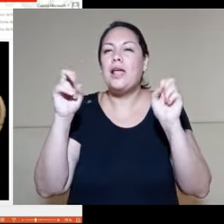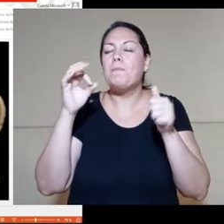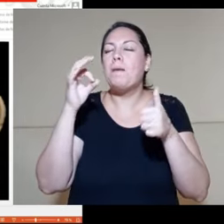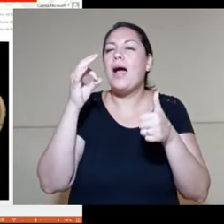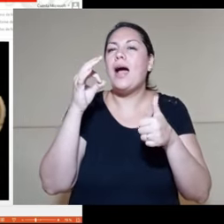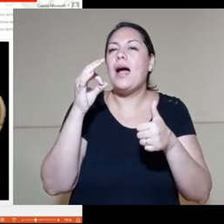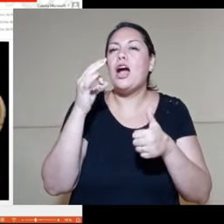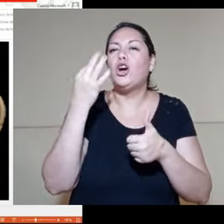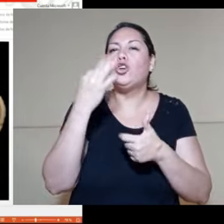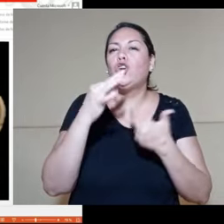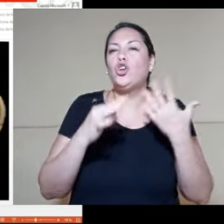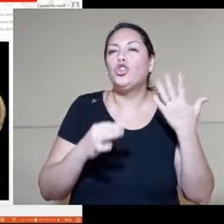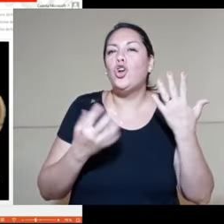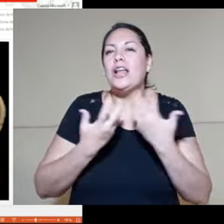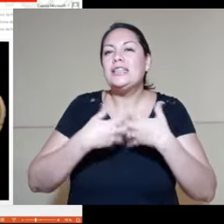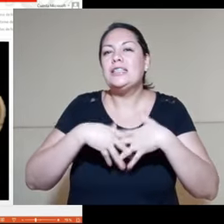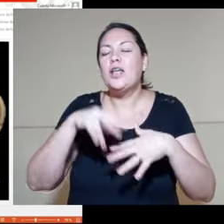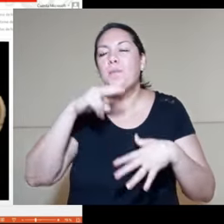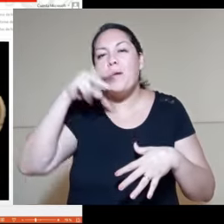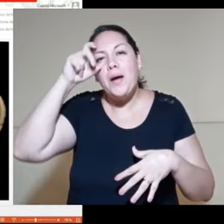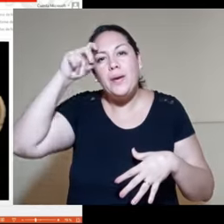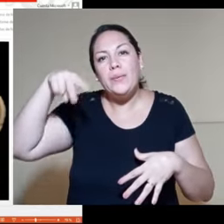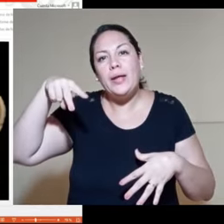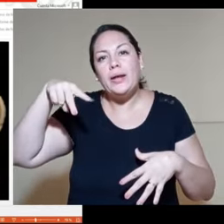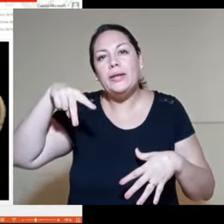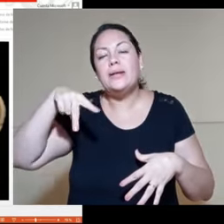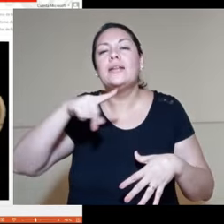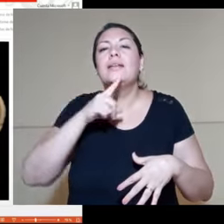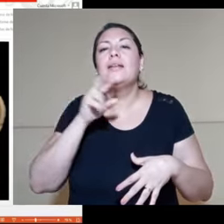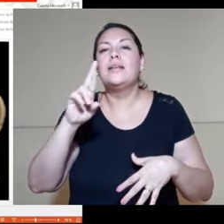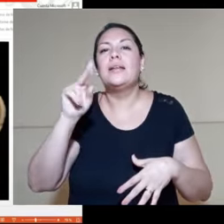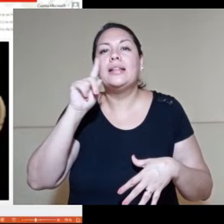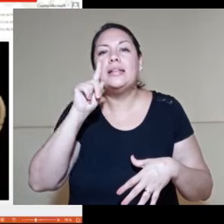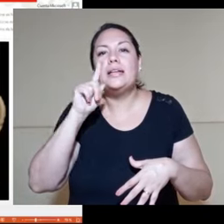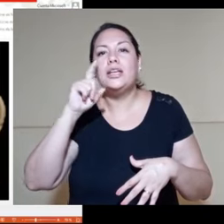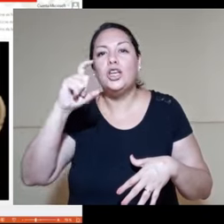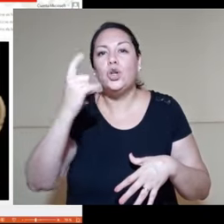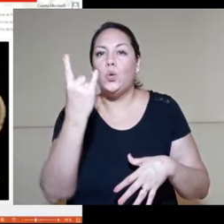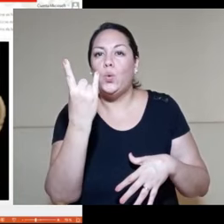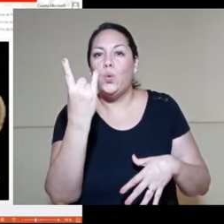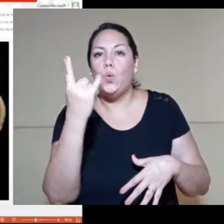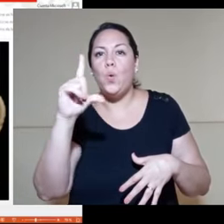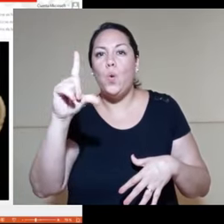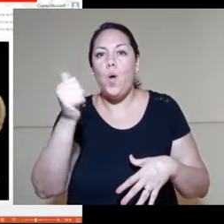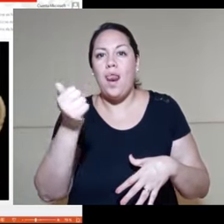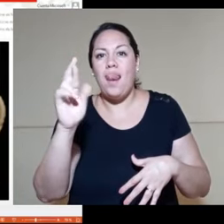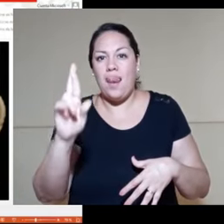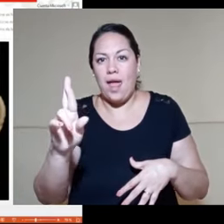Después vamos a controlar conmigo la parte de sistema ventricular, ¿ah?